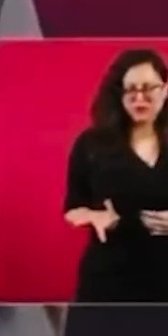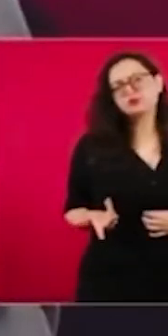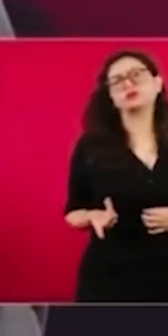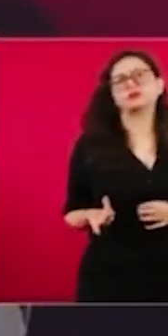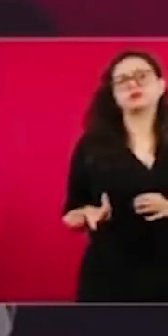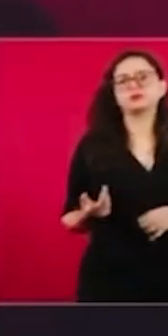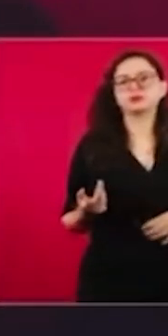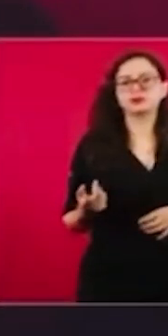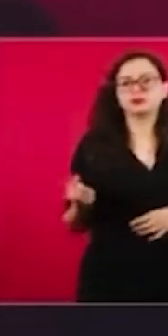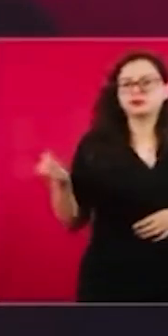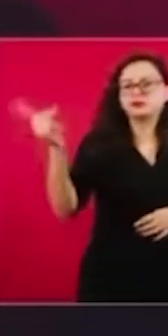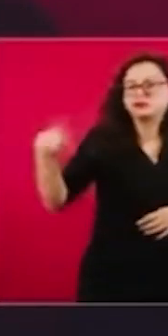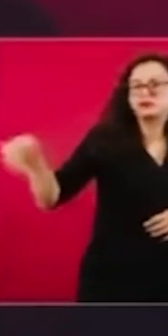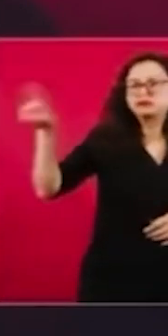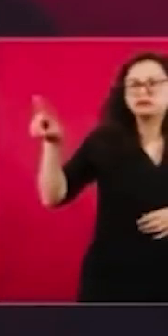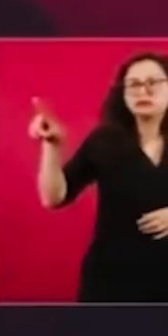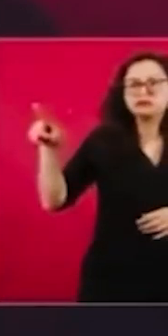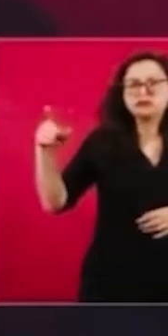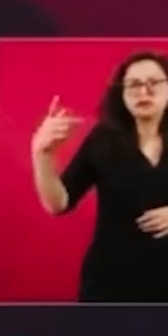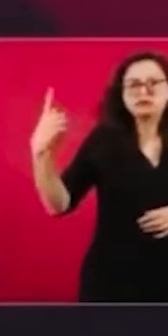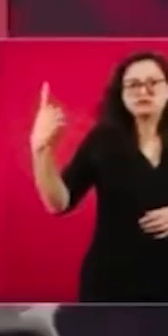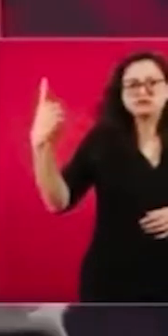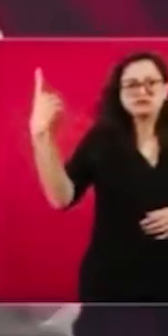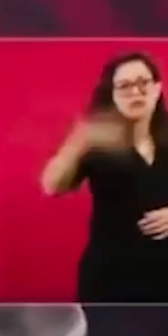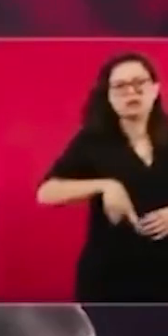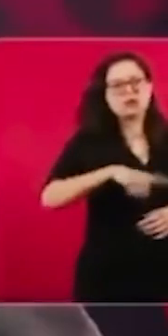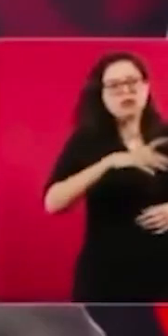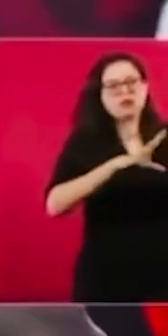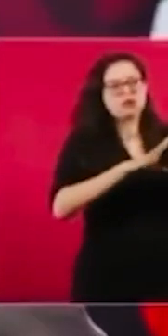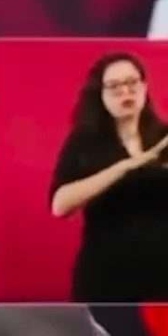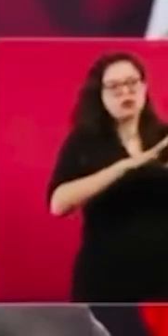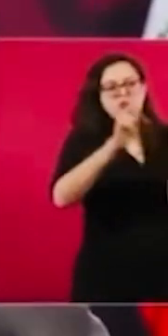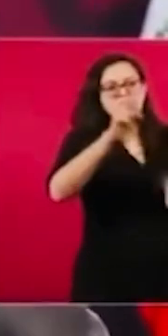para que no se pueda reformar la Constitución?